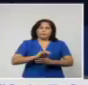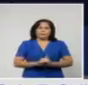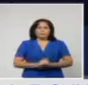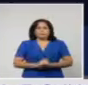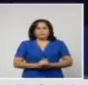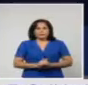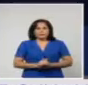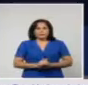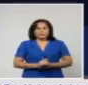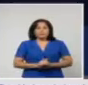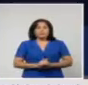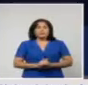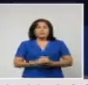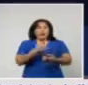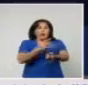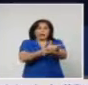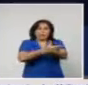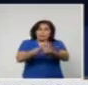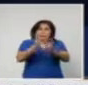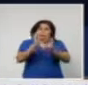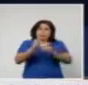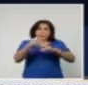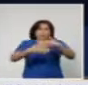219. Como resultado del análisis de estas